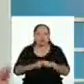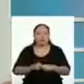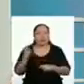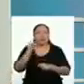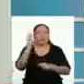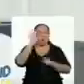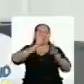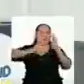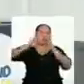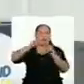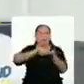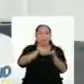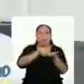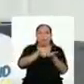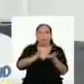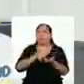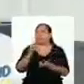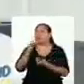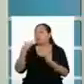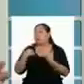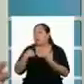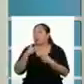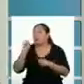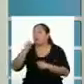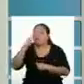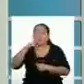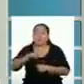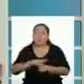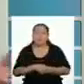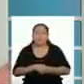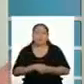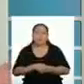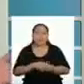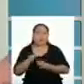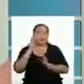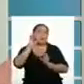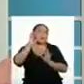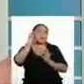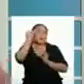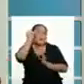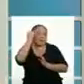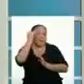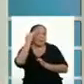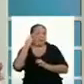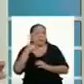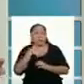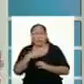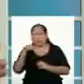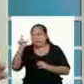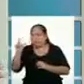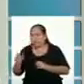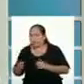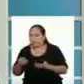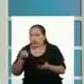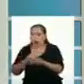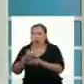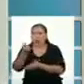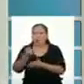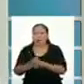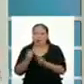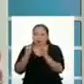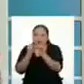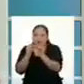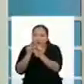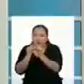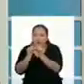preocuparse por borrar. Yo no tengo, pero sí he visto. Bien, digamos que hay una compradora interesada que va a una tienda a comprar una memoria